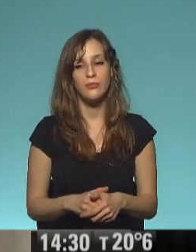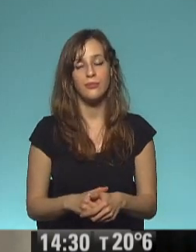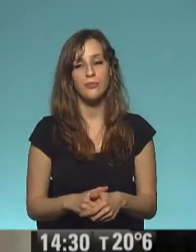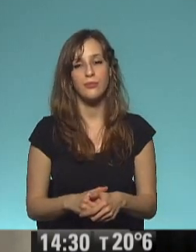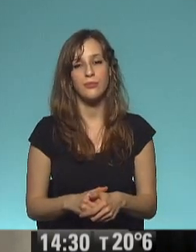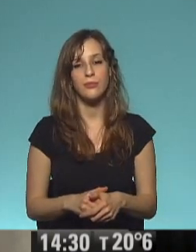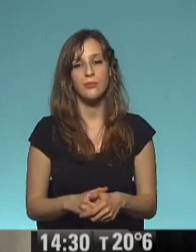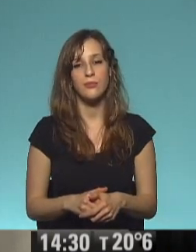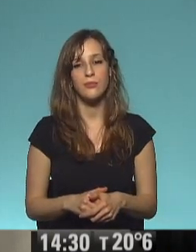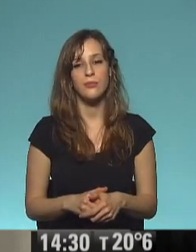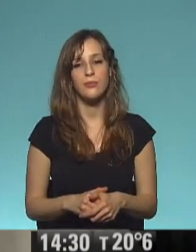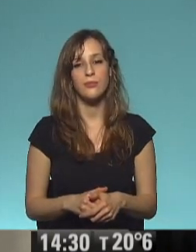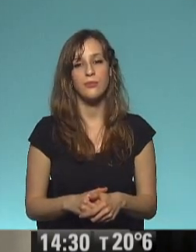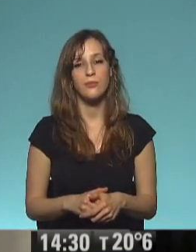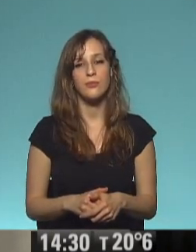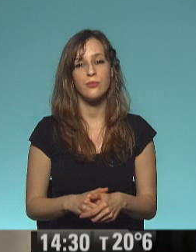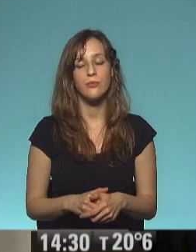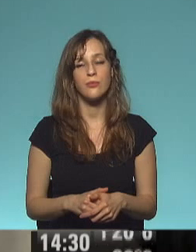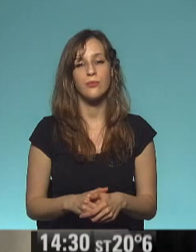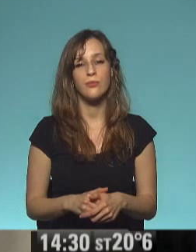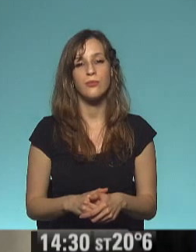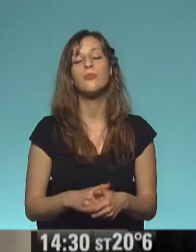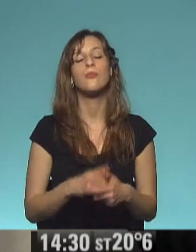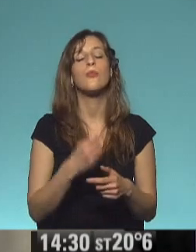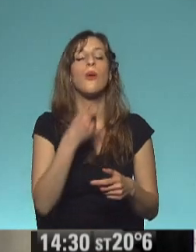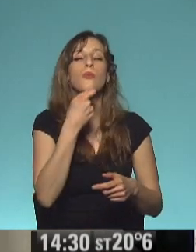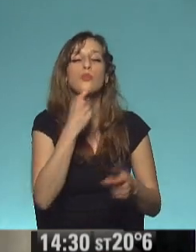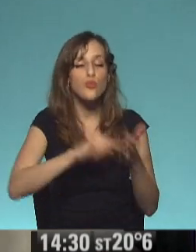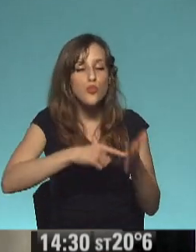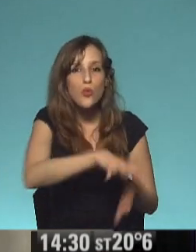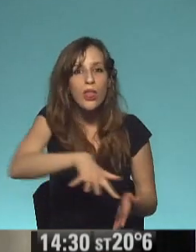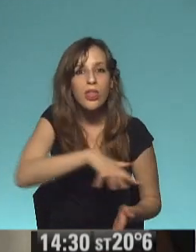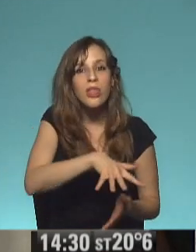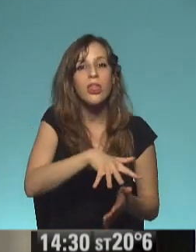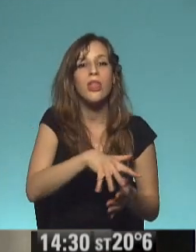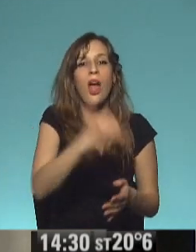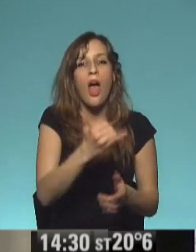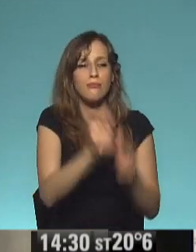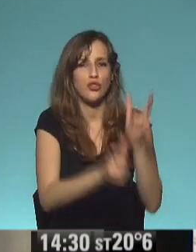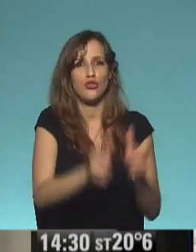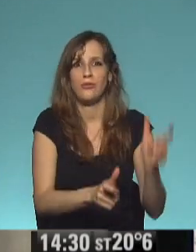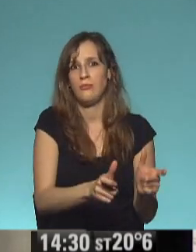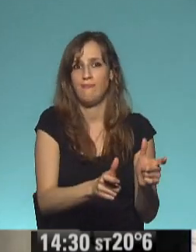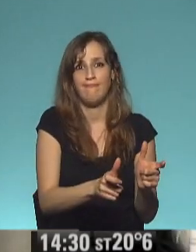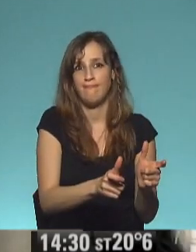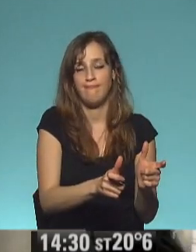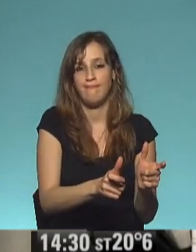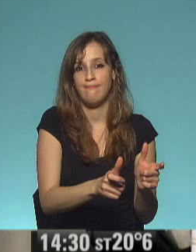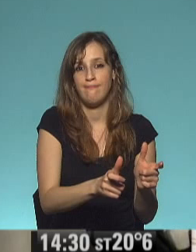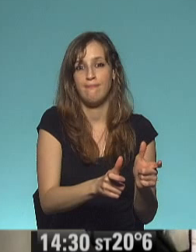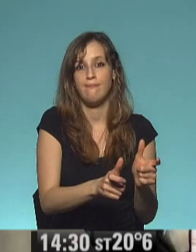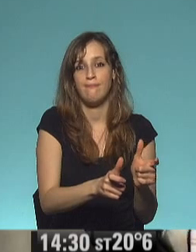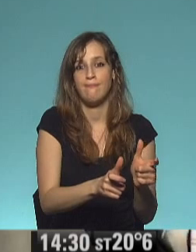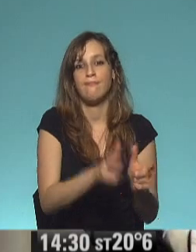una ciudad que tiene el ingreso per cápita de Bélgica y hay otras provincias o regiones que tienen el ingreso